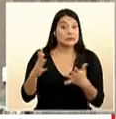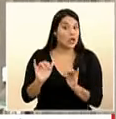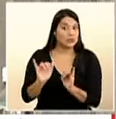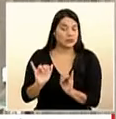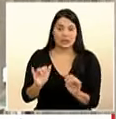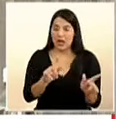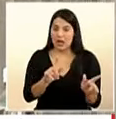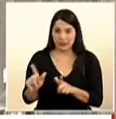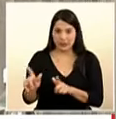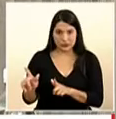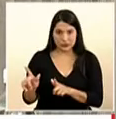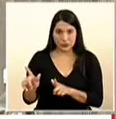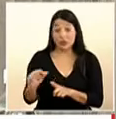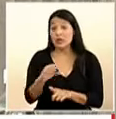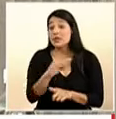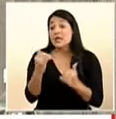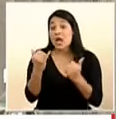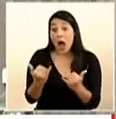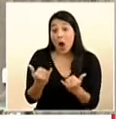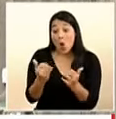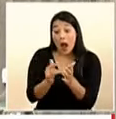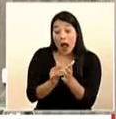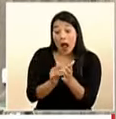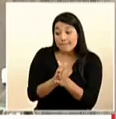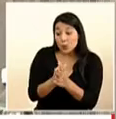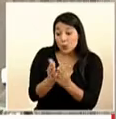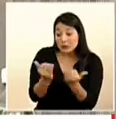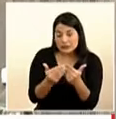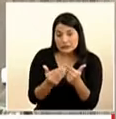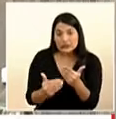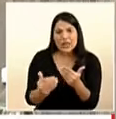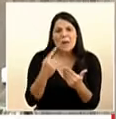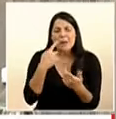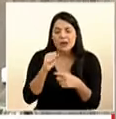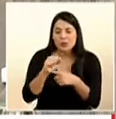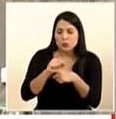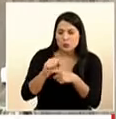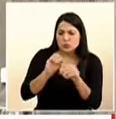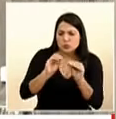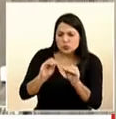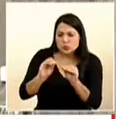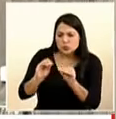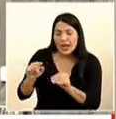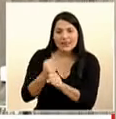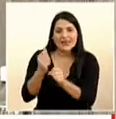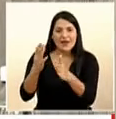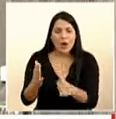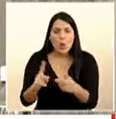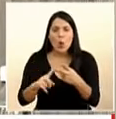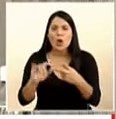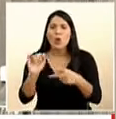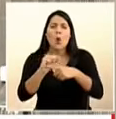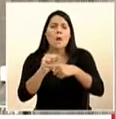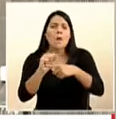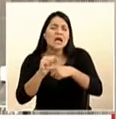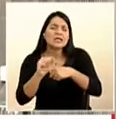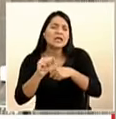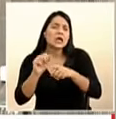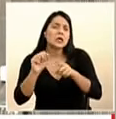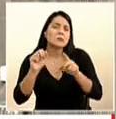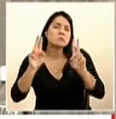y se están aprovechando estos días para lo que son capacitaciones y simulacros de todo el personal eso